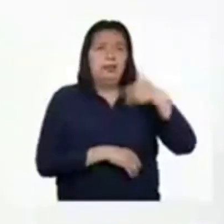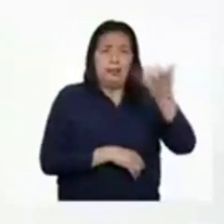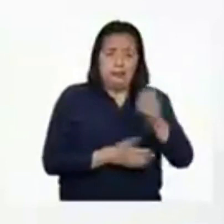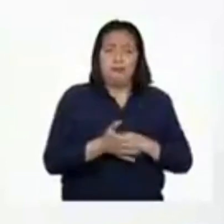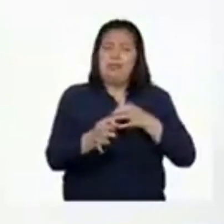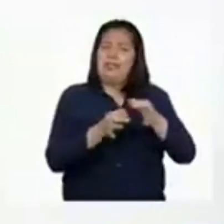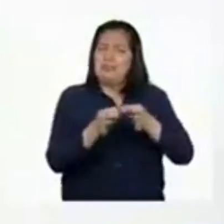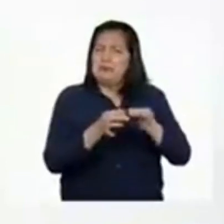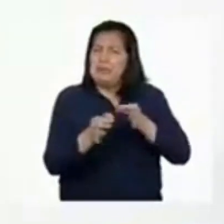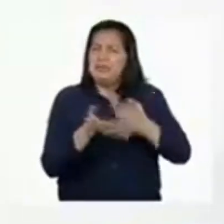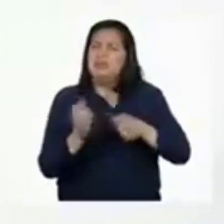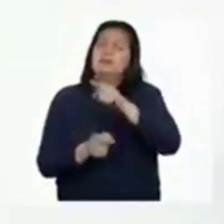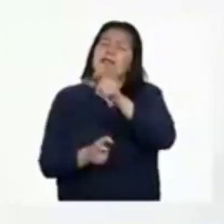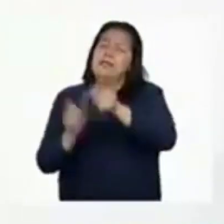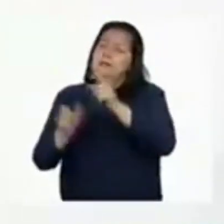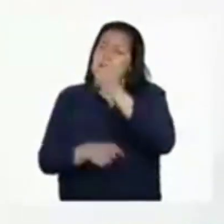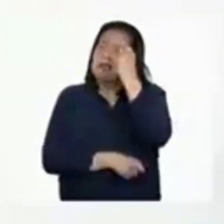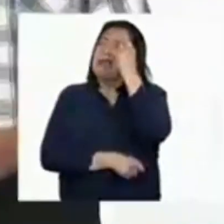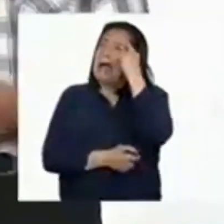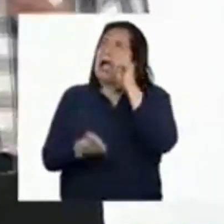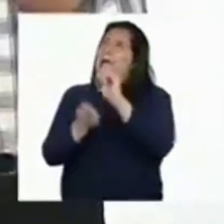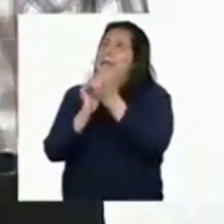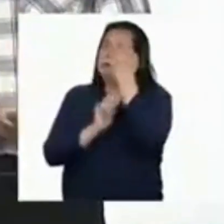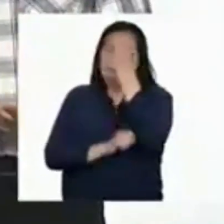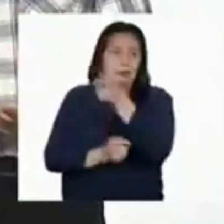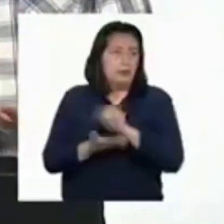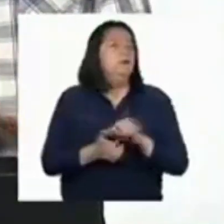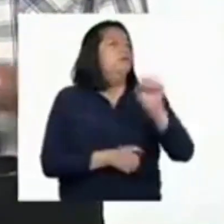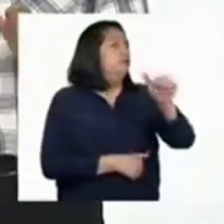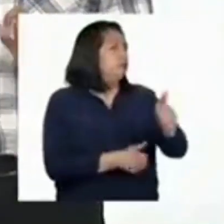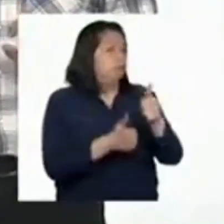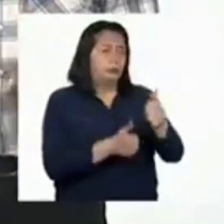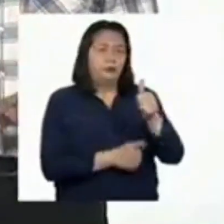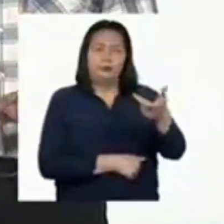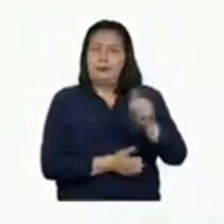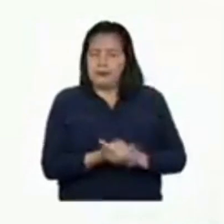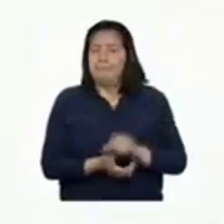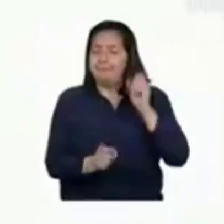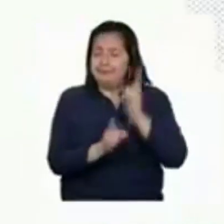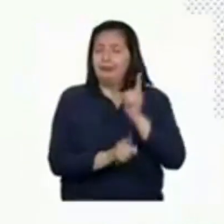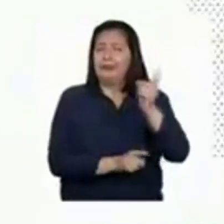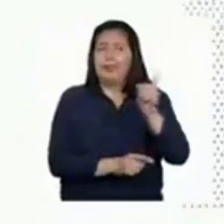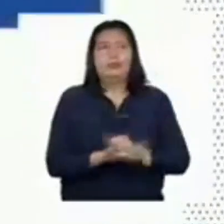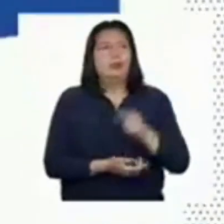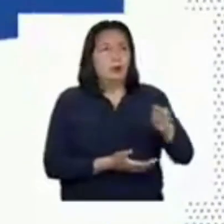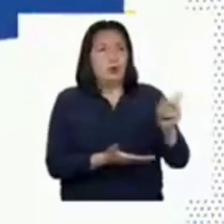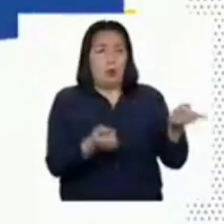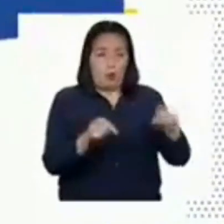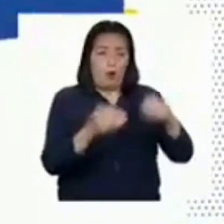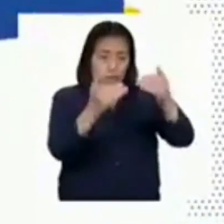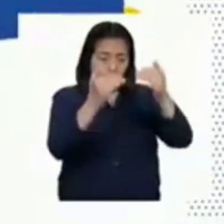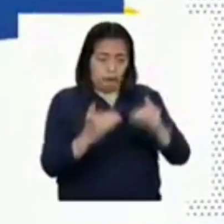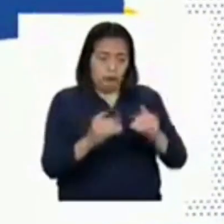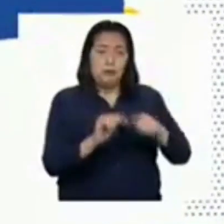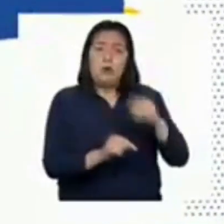los argumentos que usaremos para convencer a los lectores. Muy bien, Patricia, exactamente. En el desarrollo